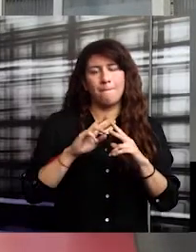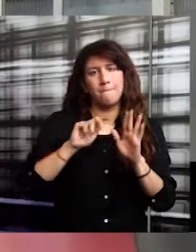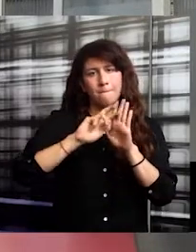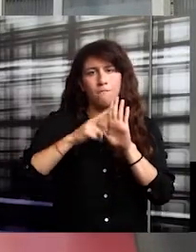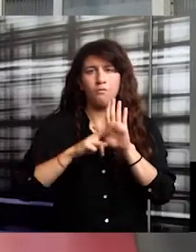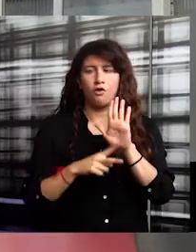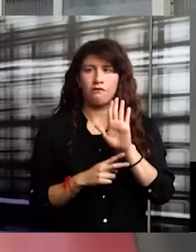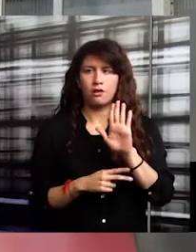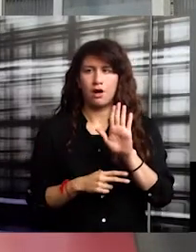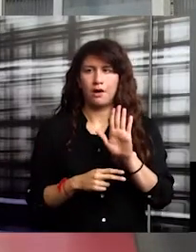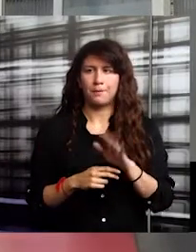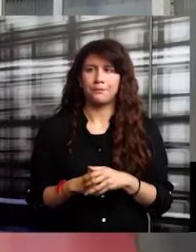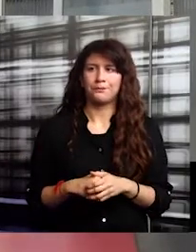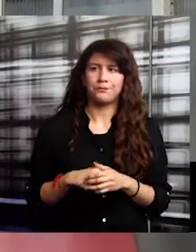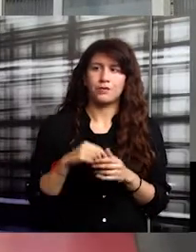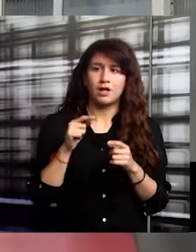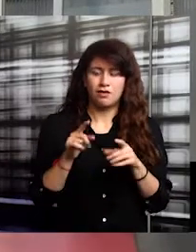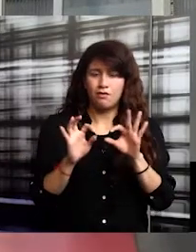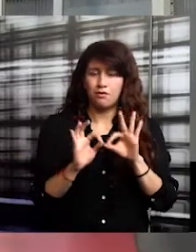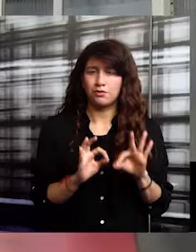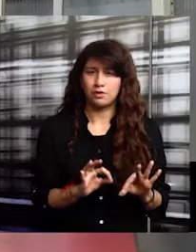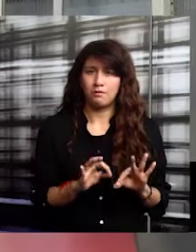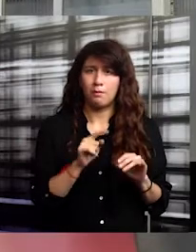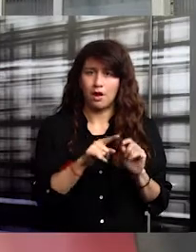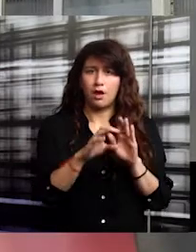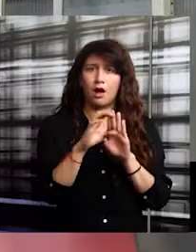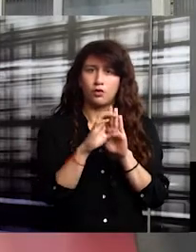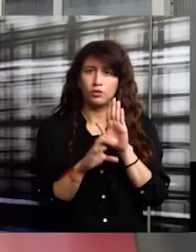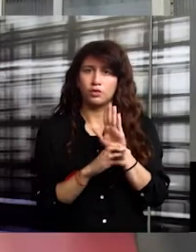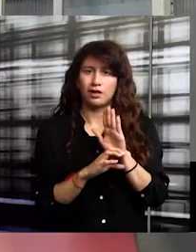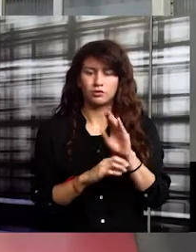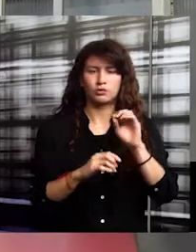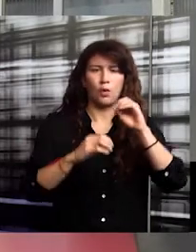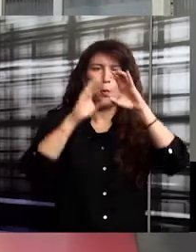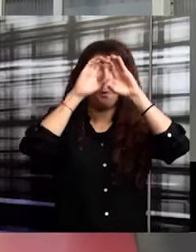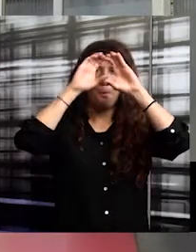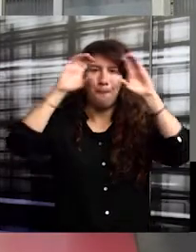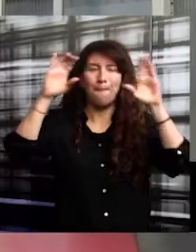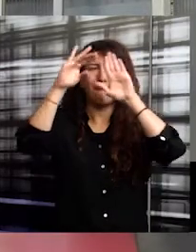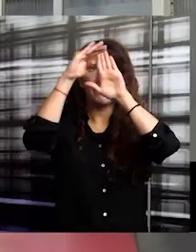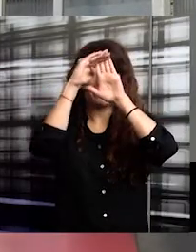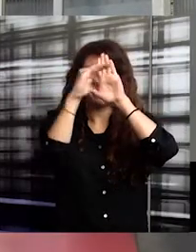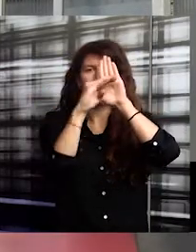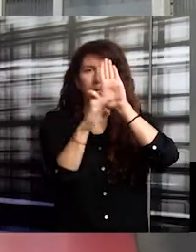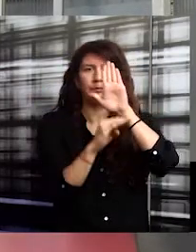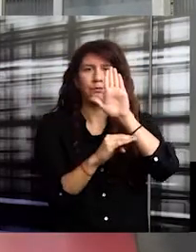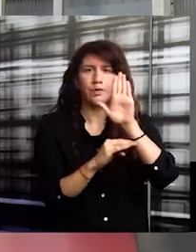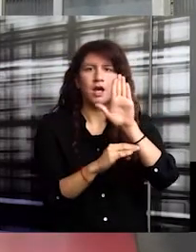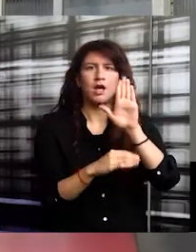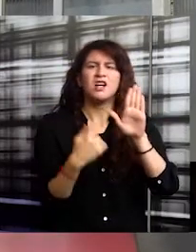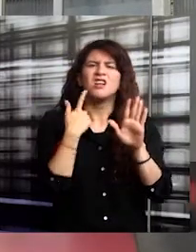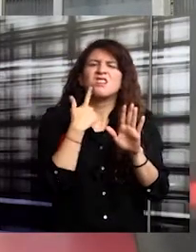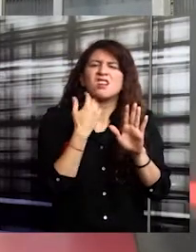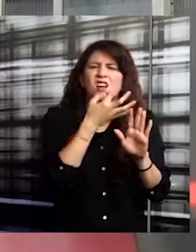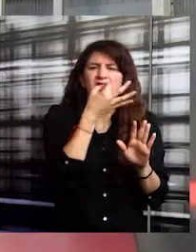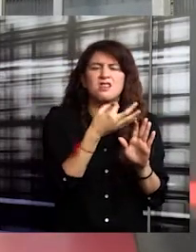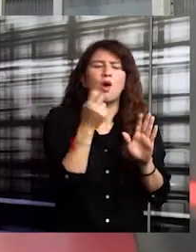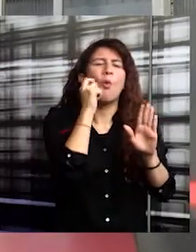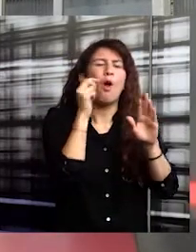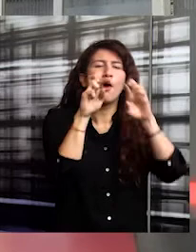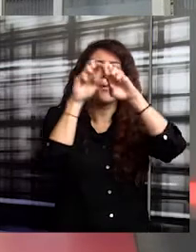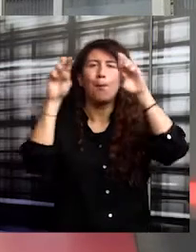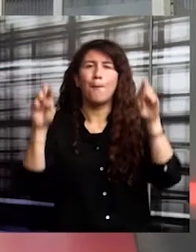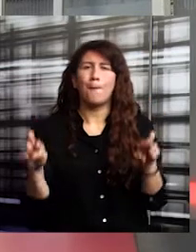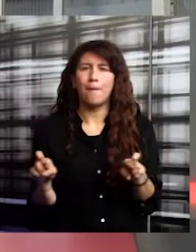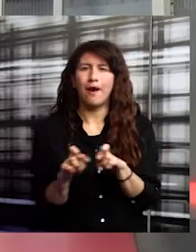anterior, efectivamente la Constitución da un marco jurídico que establece cuáles son los parámetros de muchas de